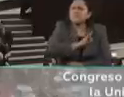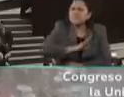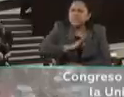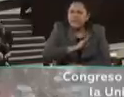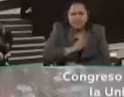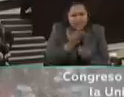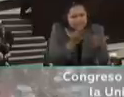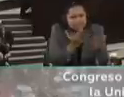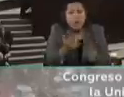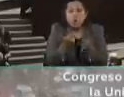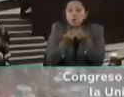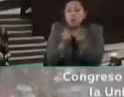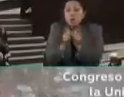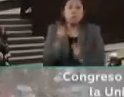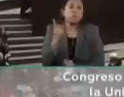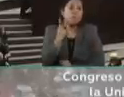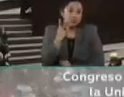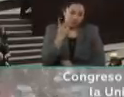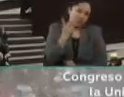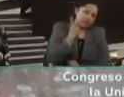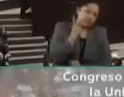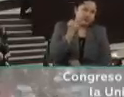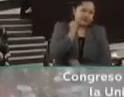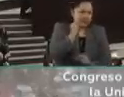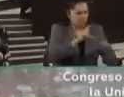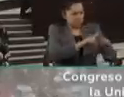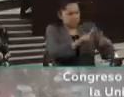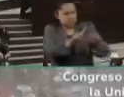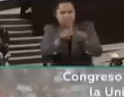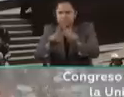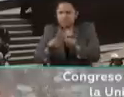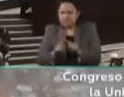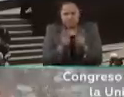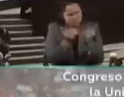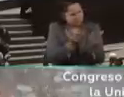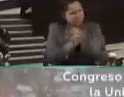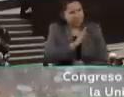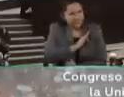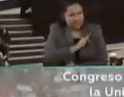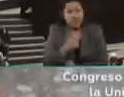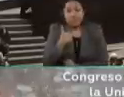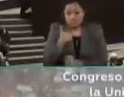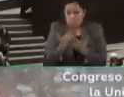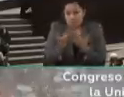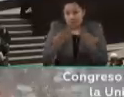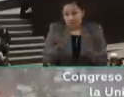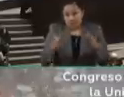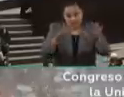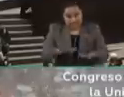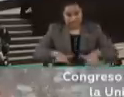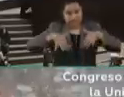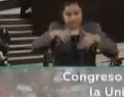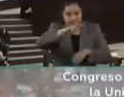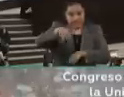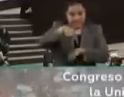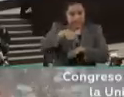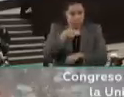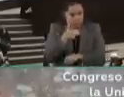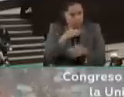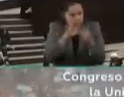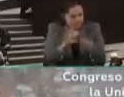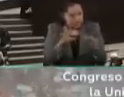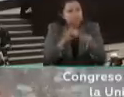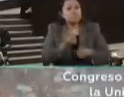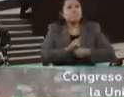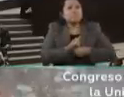grupos parlamentarios, quiero manifestar explícitamente que las legisladoras y